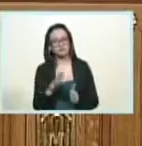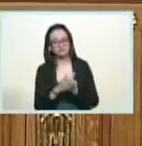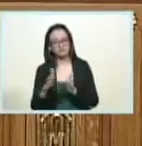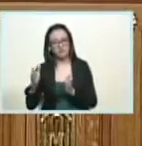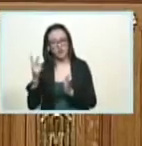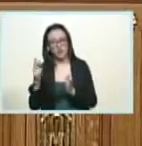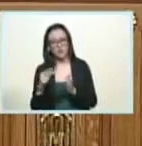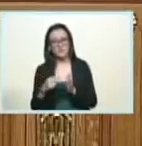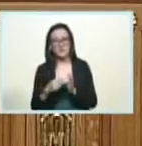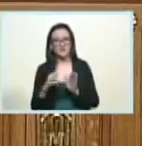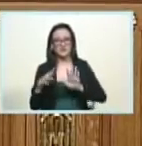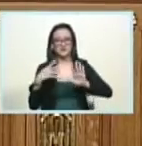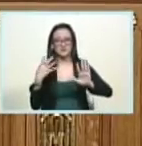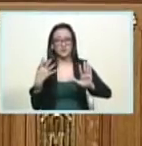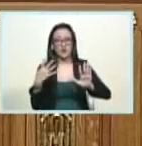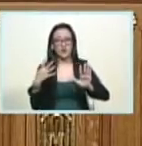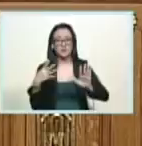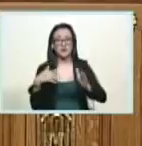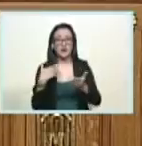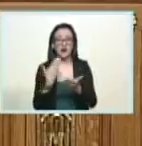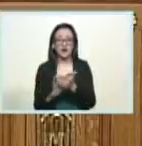periodo